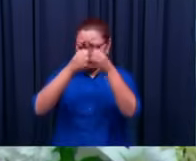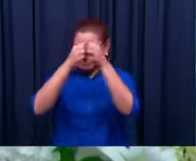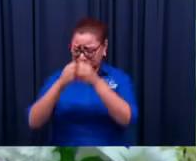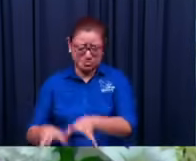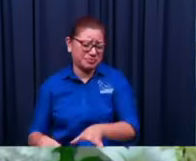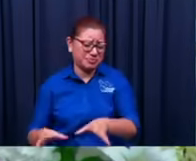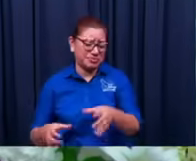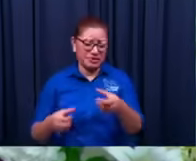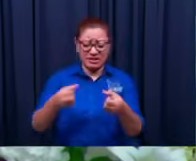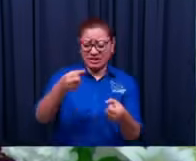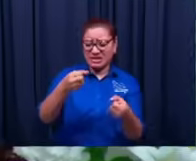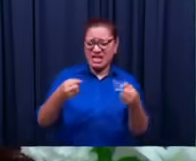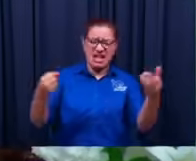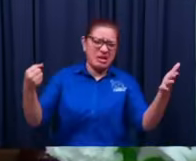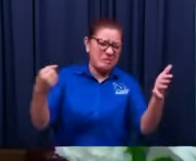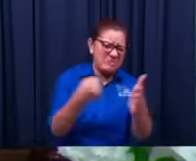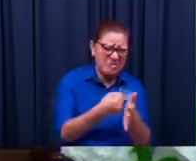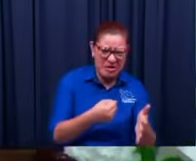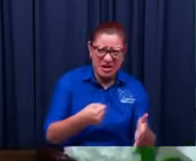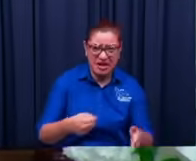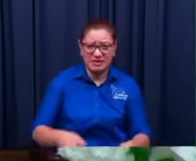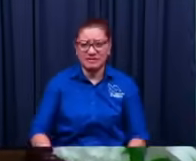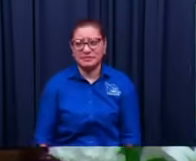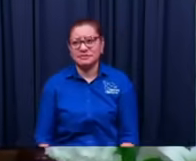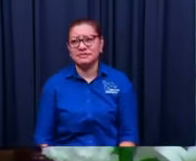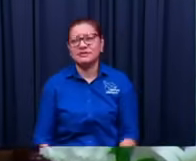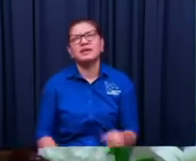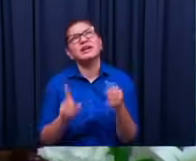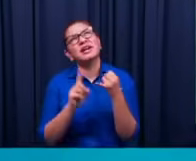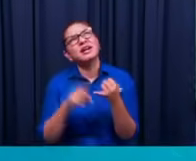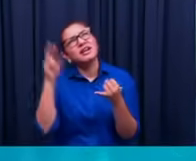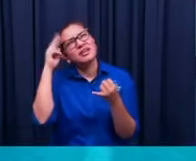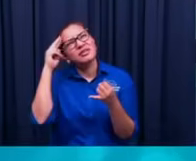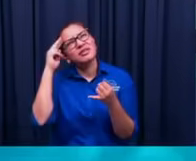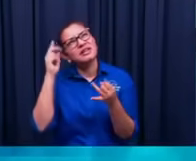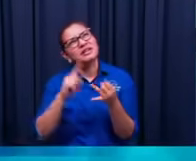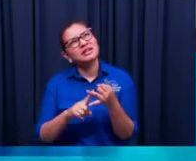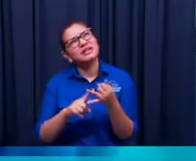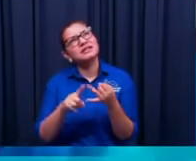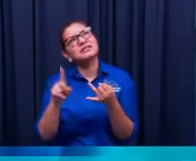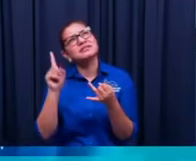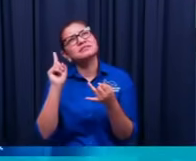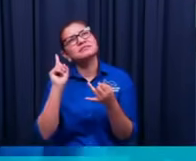destruido, de destruírselo. No, 5 veces no, vamos a ver.